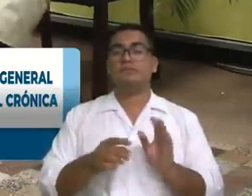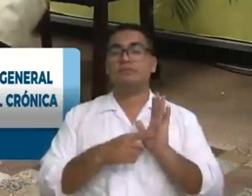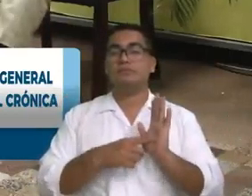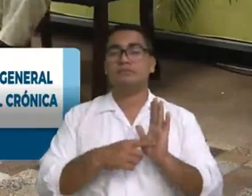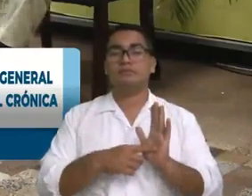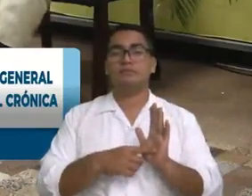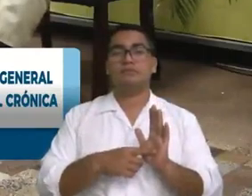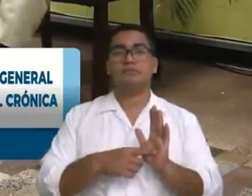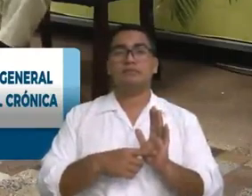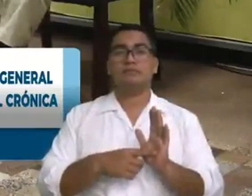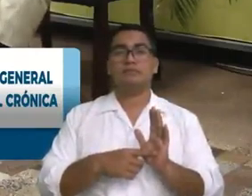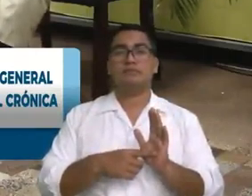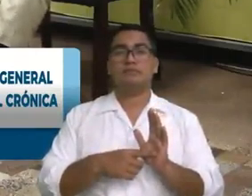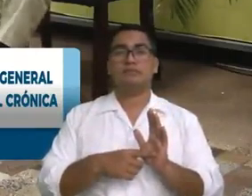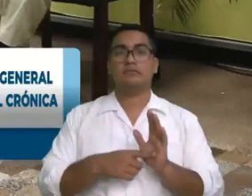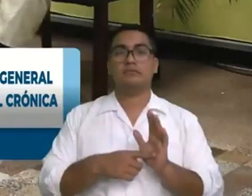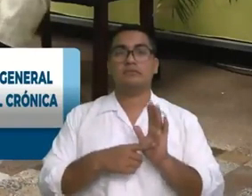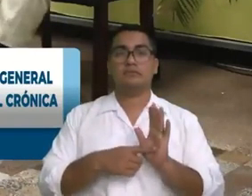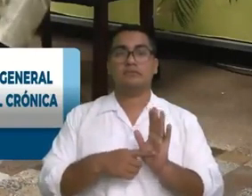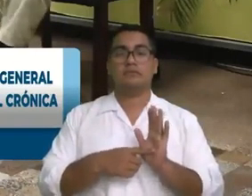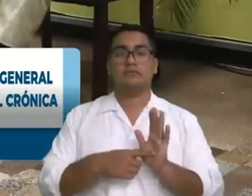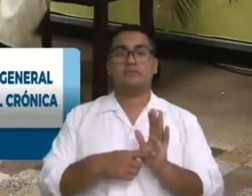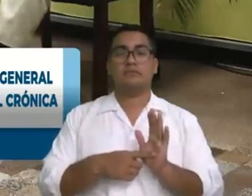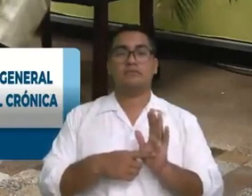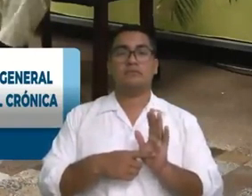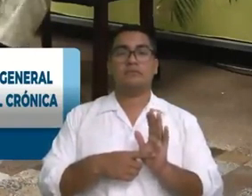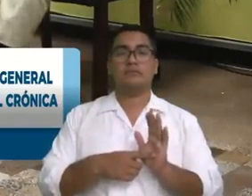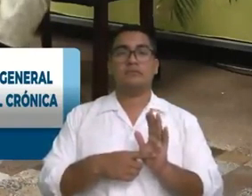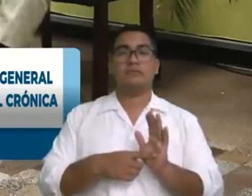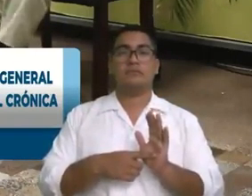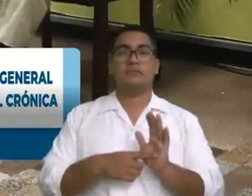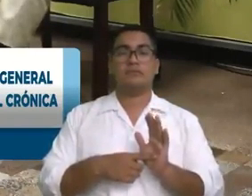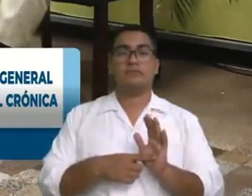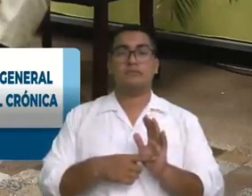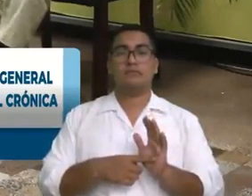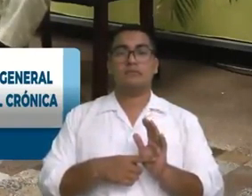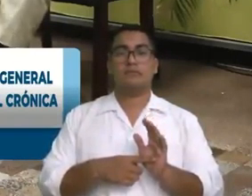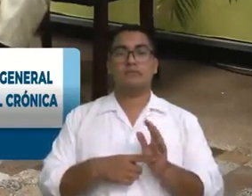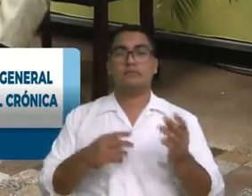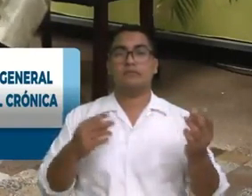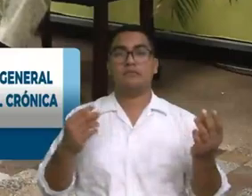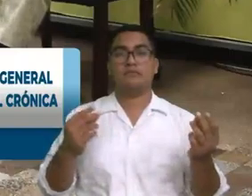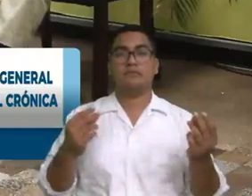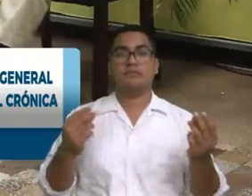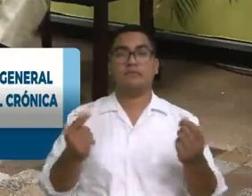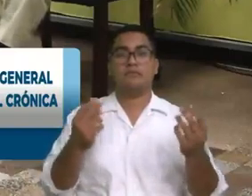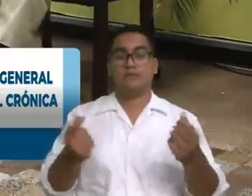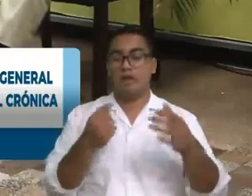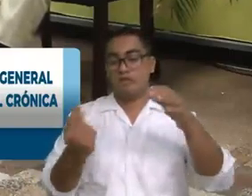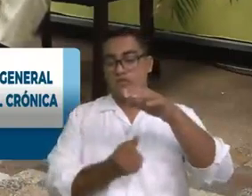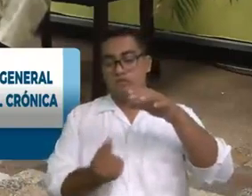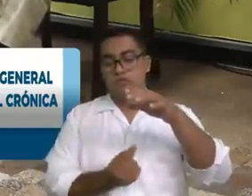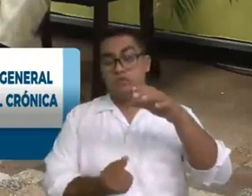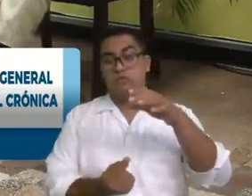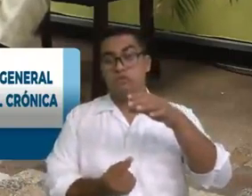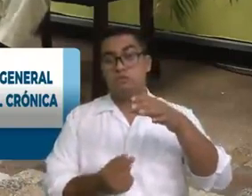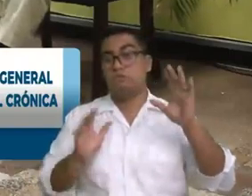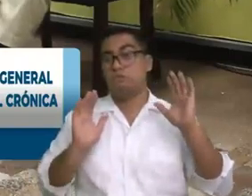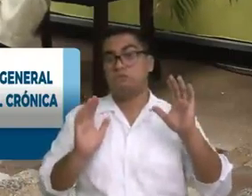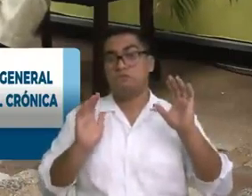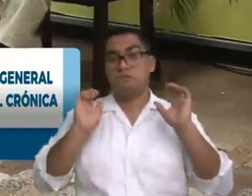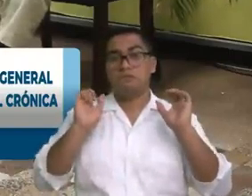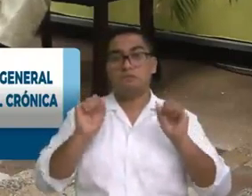Vamos a licuar y licuamos no en determinados momentos, sino de un solo. Sí, el motor no se, licua, se va a recalentar. Se recalienta, no se